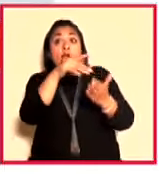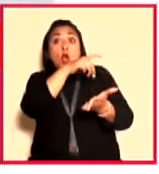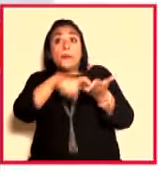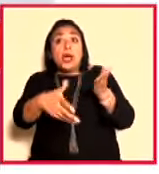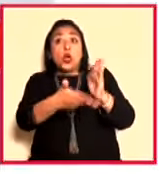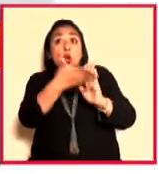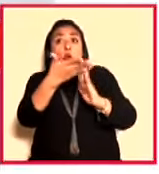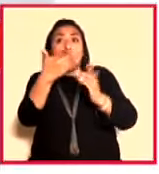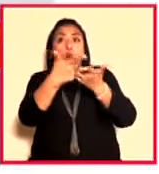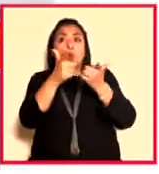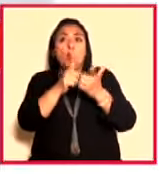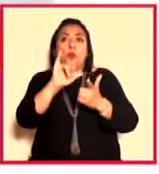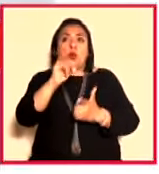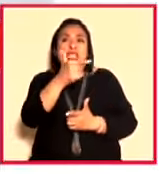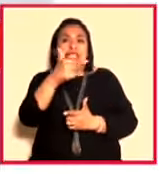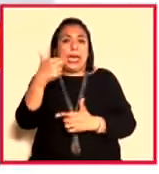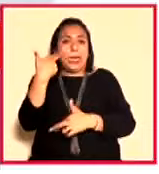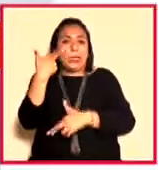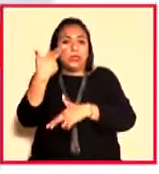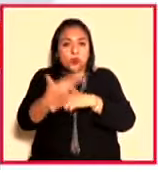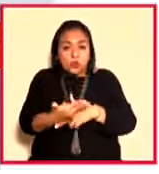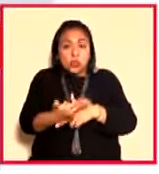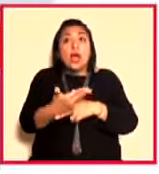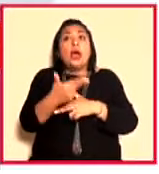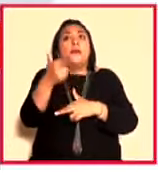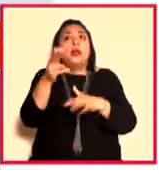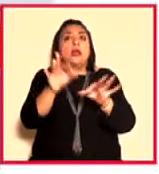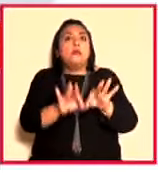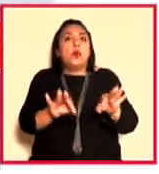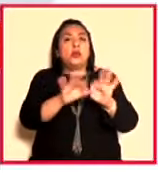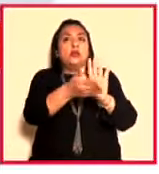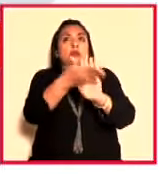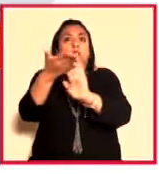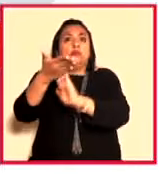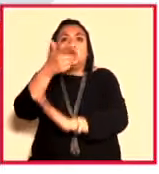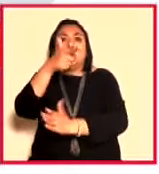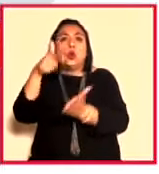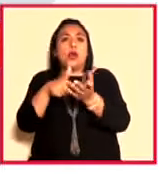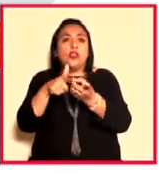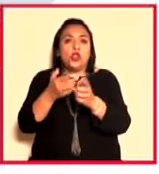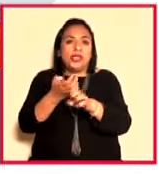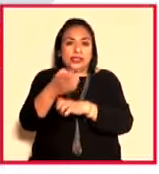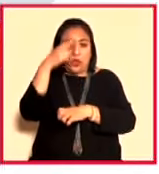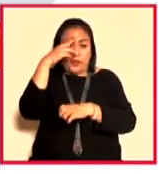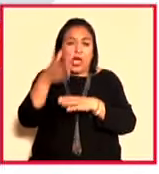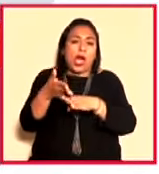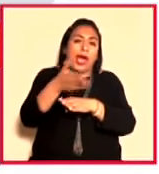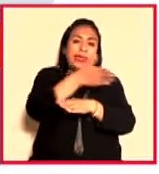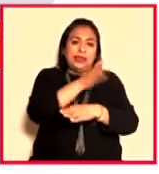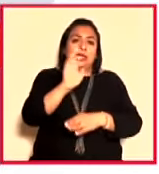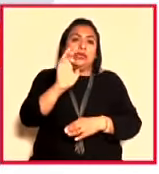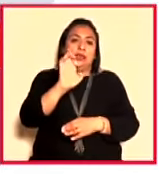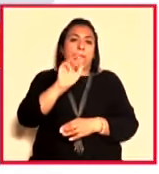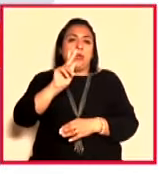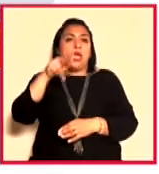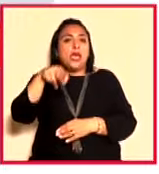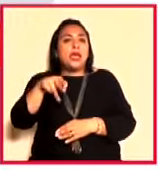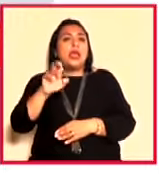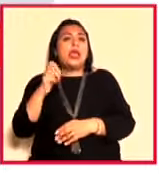Grupo IGA, encargado de realizar importantes obras en el Estado de México cuando Peña Nieto fungía como gobernador.